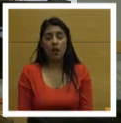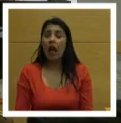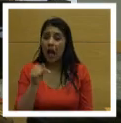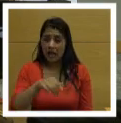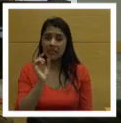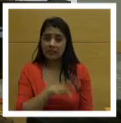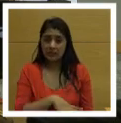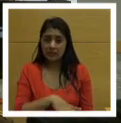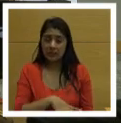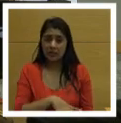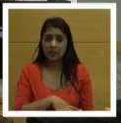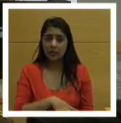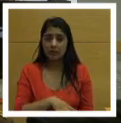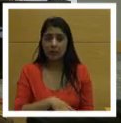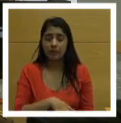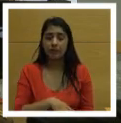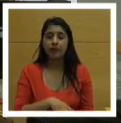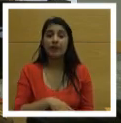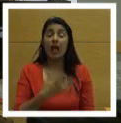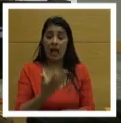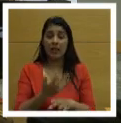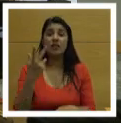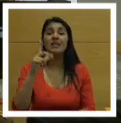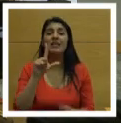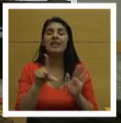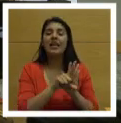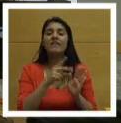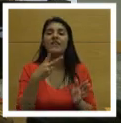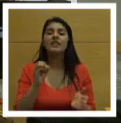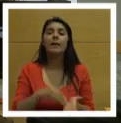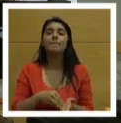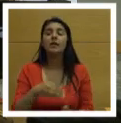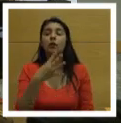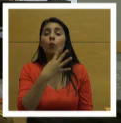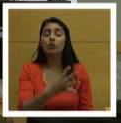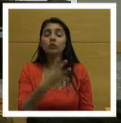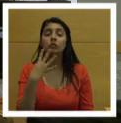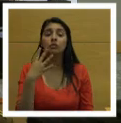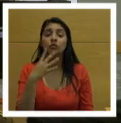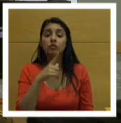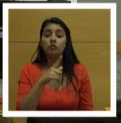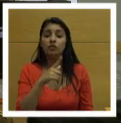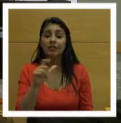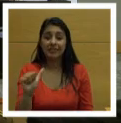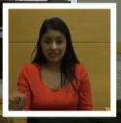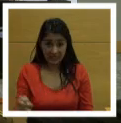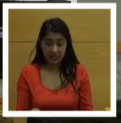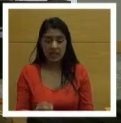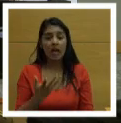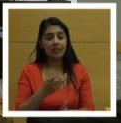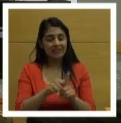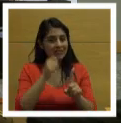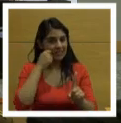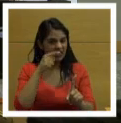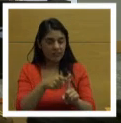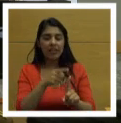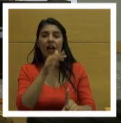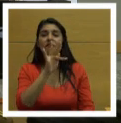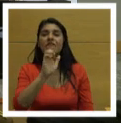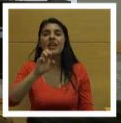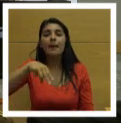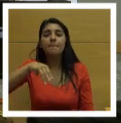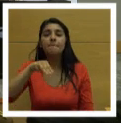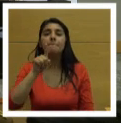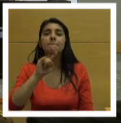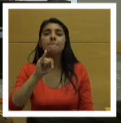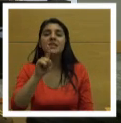Acá en Chile, nuestra legislación, a través de la ley 20.480, la describe como el asesinato de una mujer realizado por quien es o